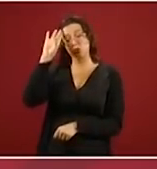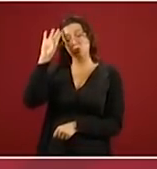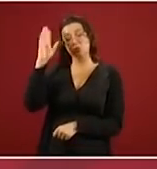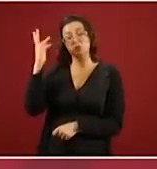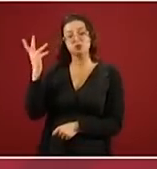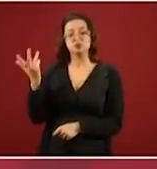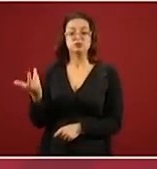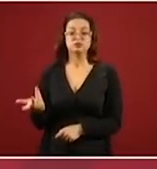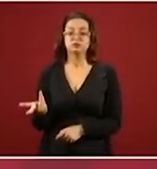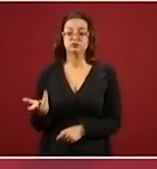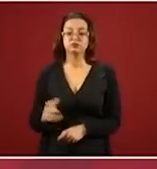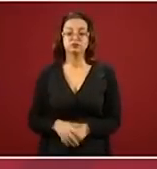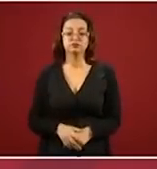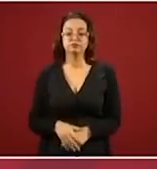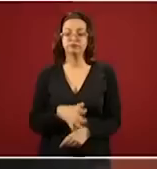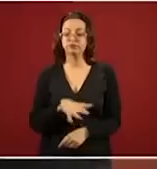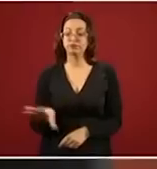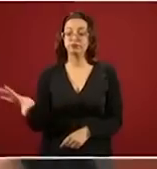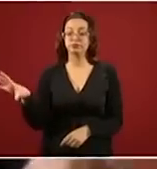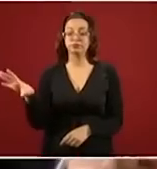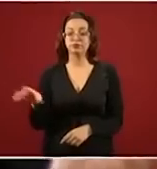o sea no increíble